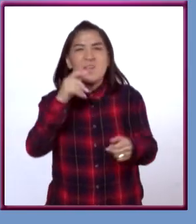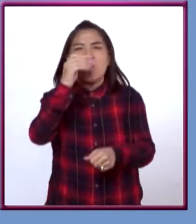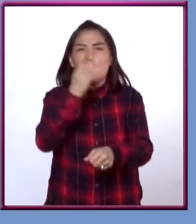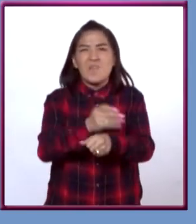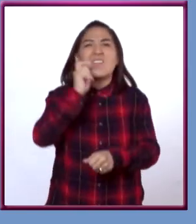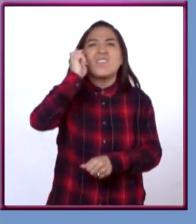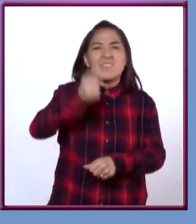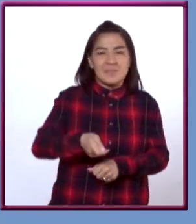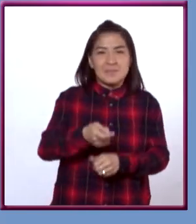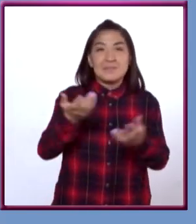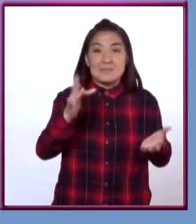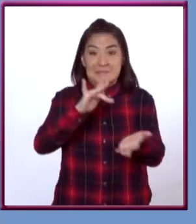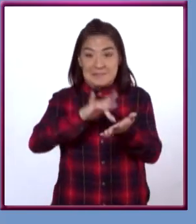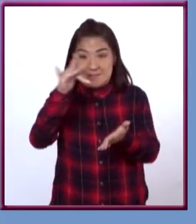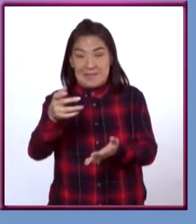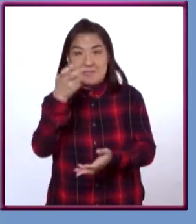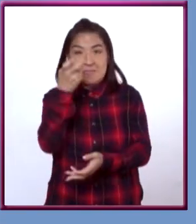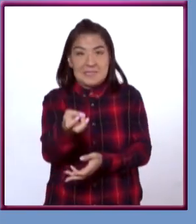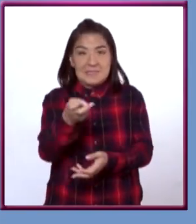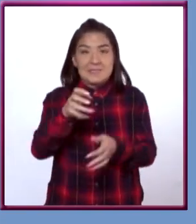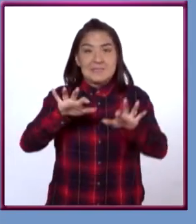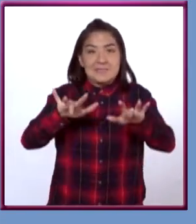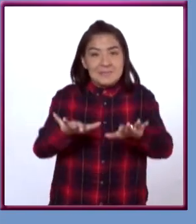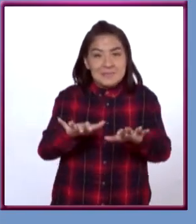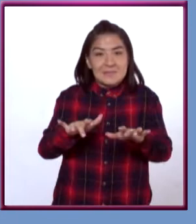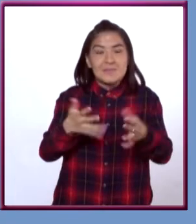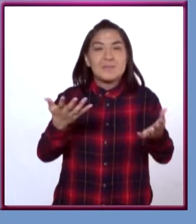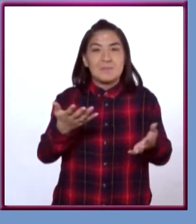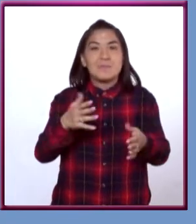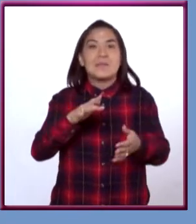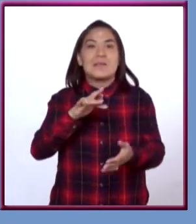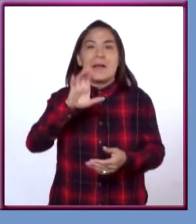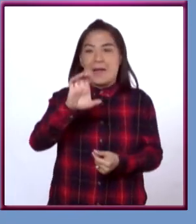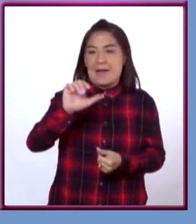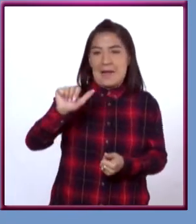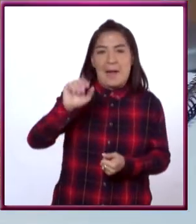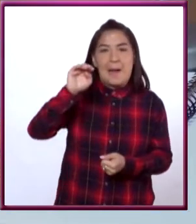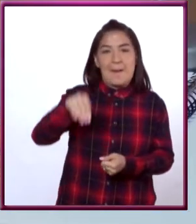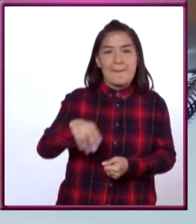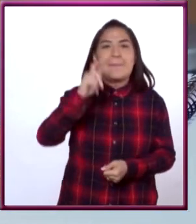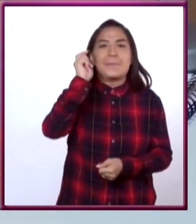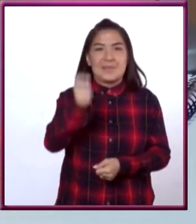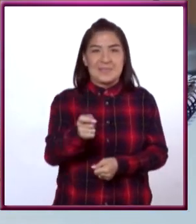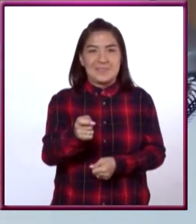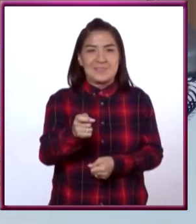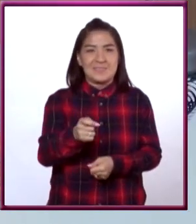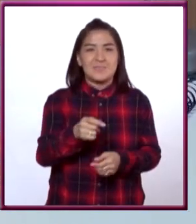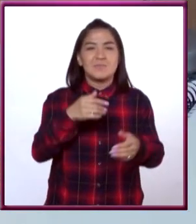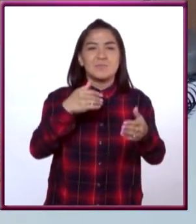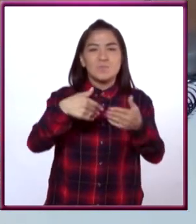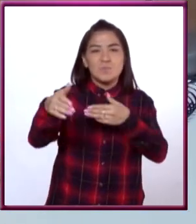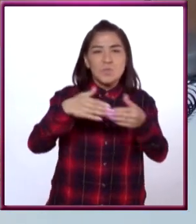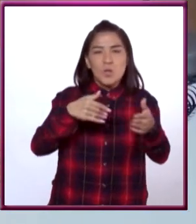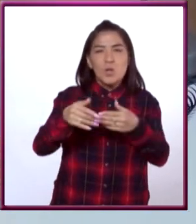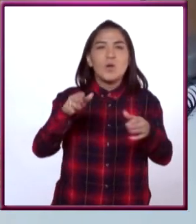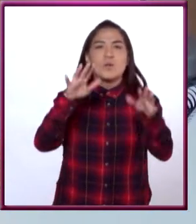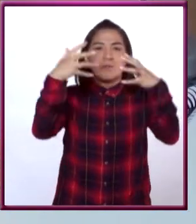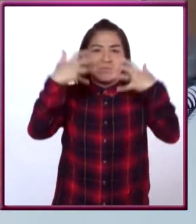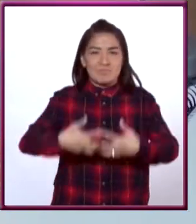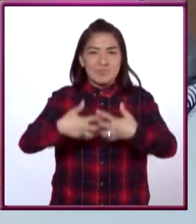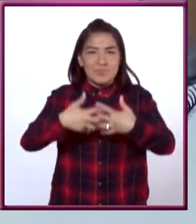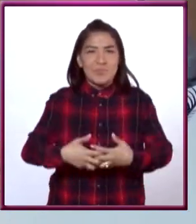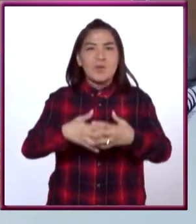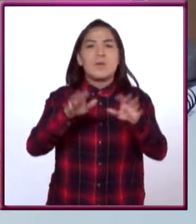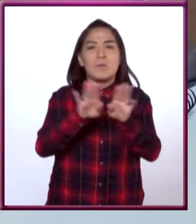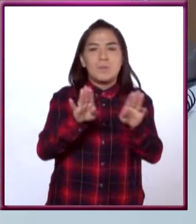enorme. Gracias a la aparición de las herramientas computacionales CAD, en la industria, la que tú me